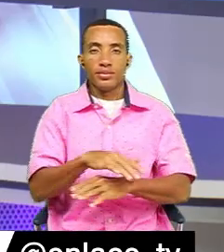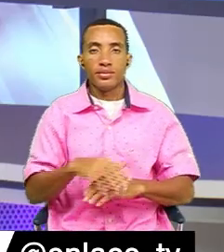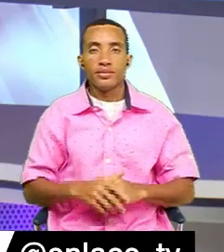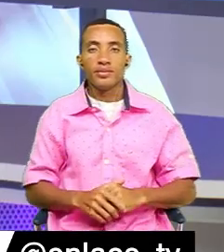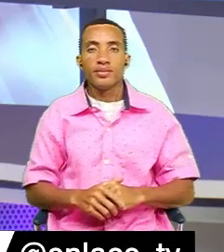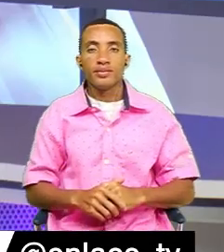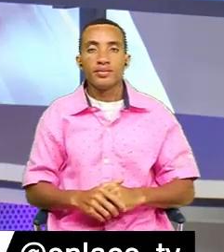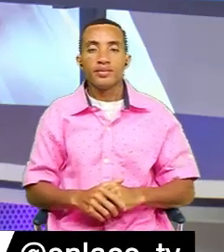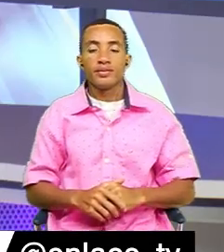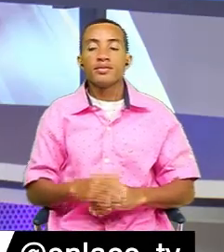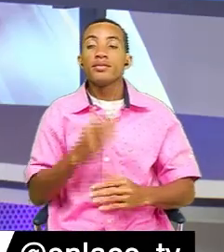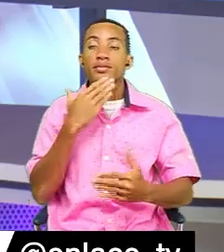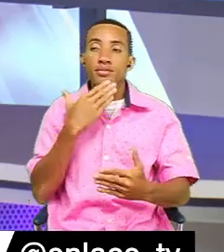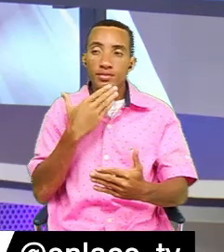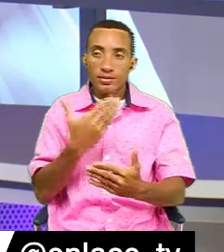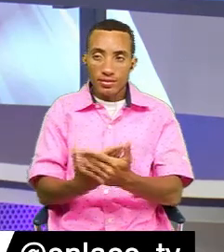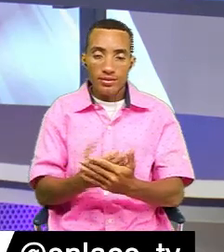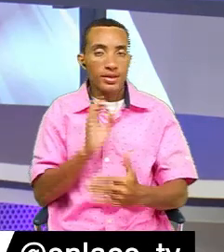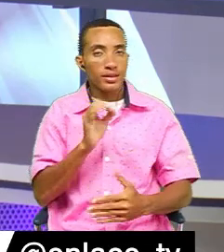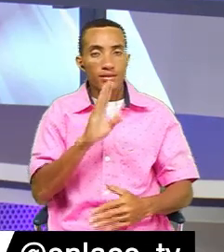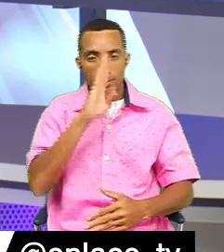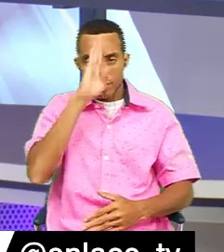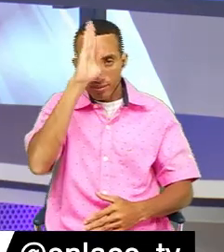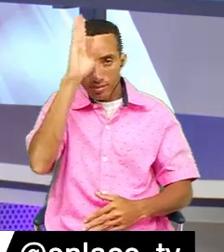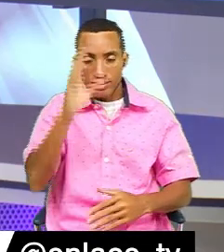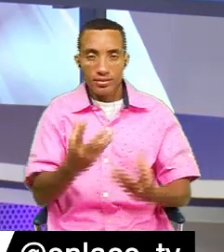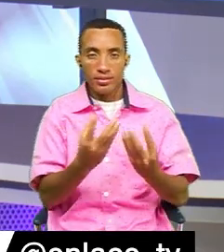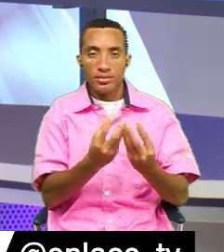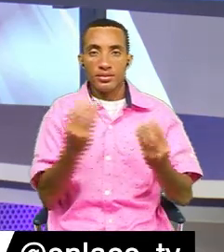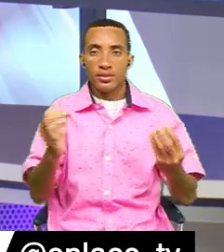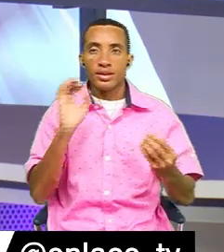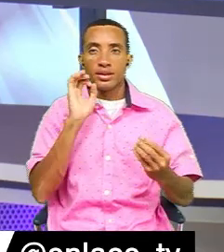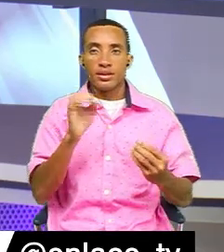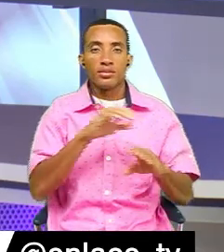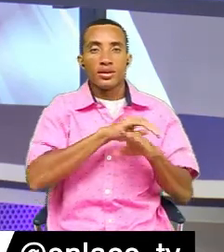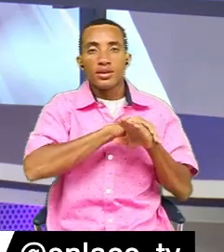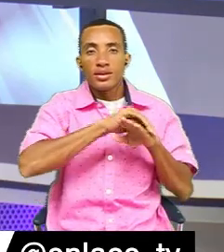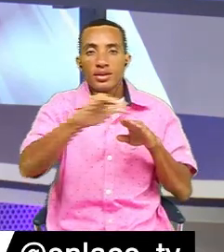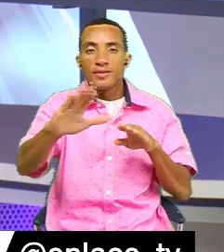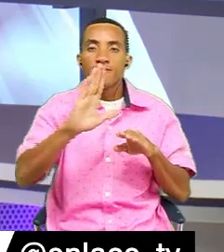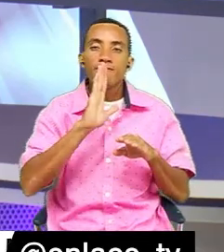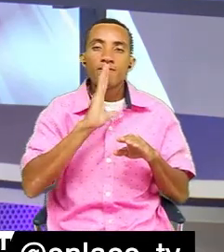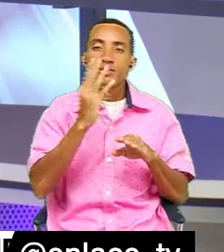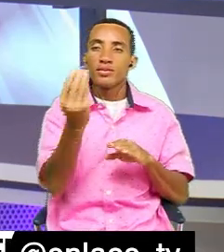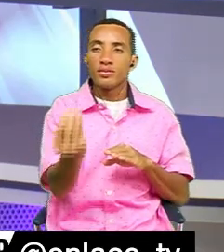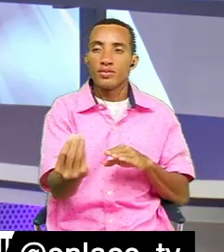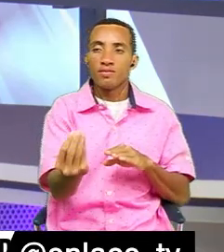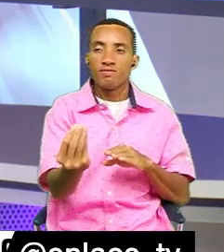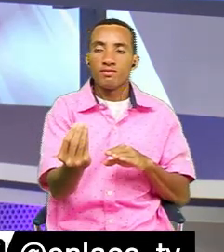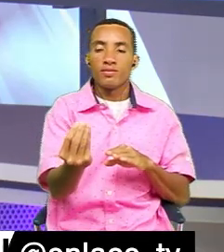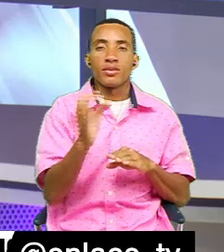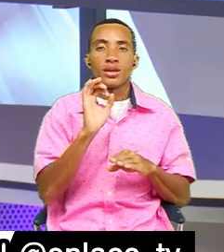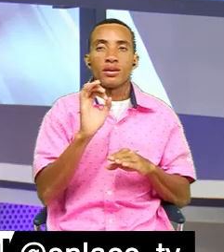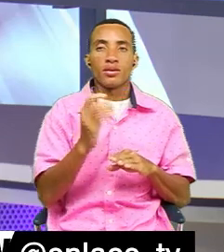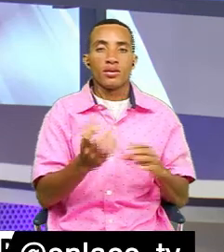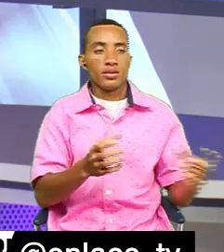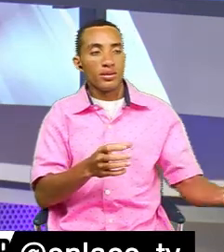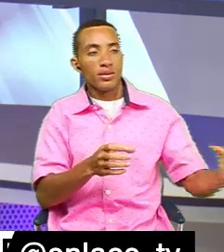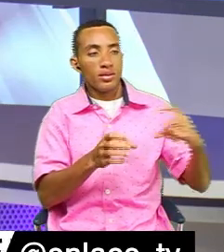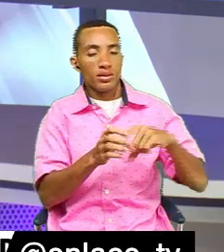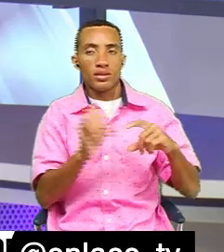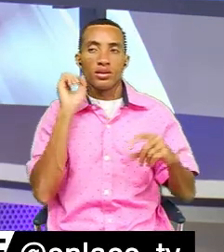Claro que sí, Carol, gracias. Y como es costumbre, en este hexagonal siempre debe haber un equipo invitado. En esta versión del hexagonal Nuevos Talentos es el Club La Bastilla